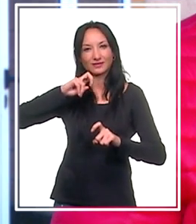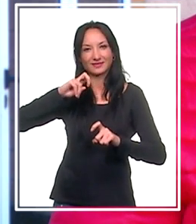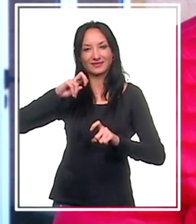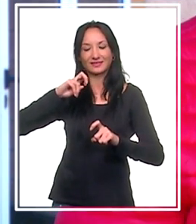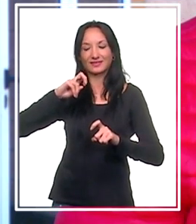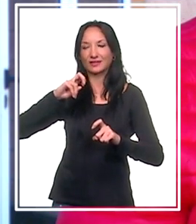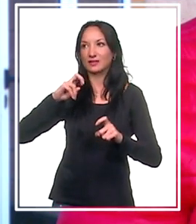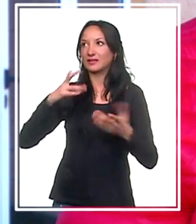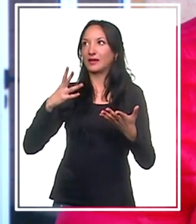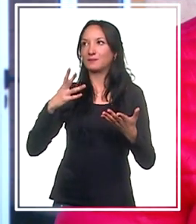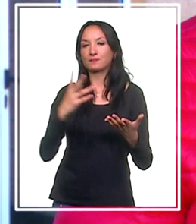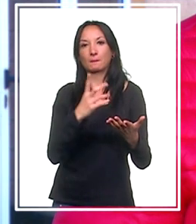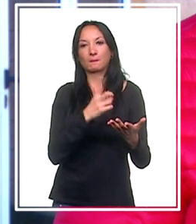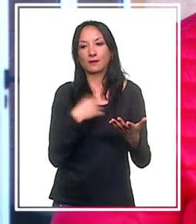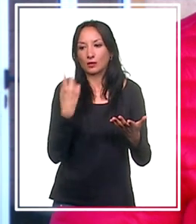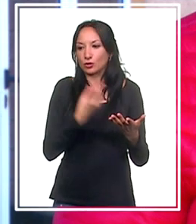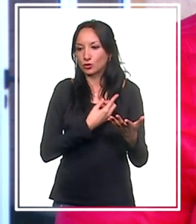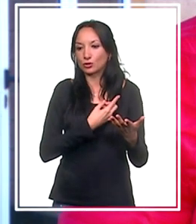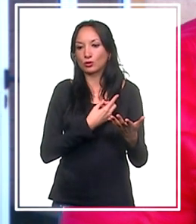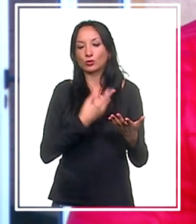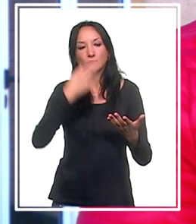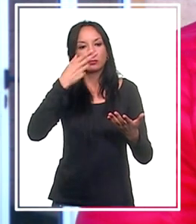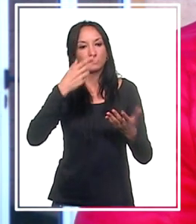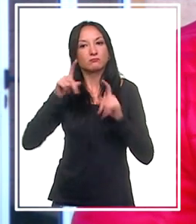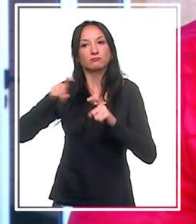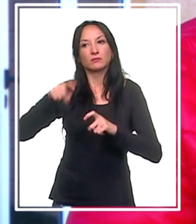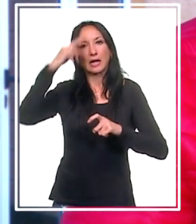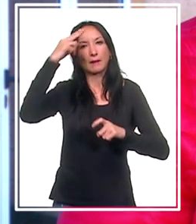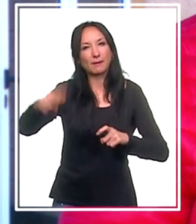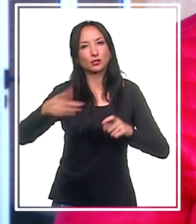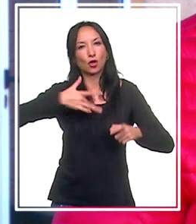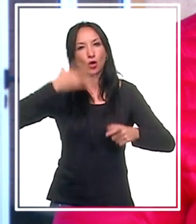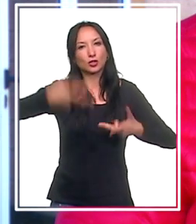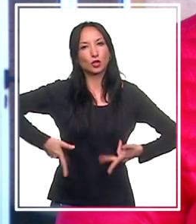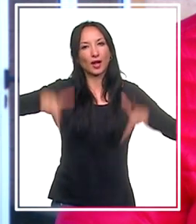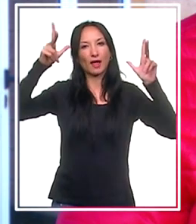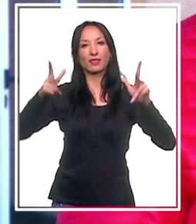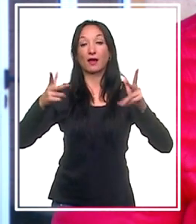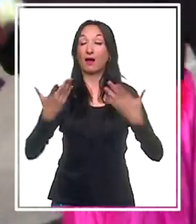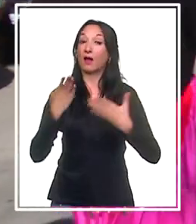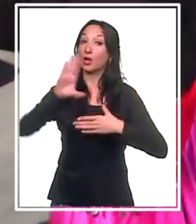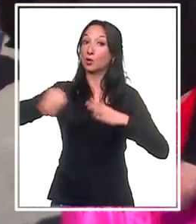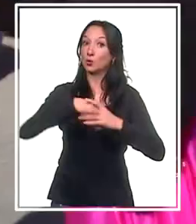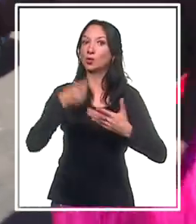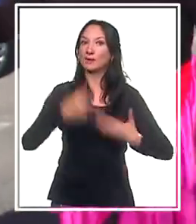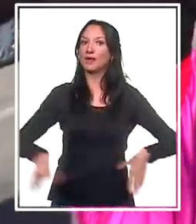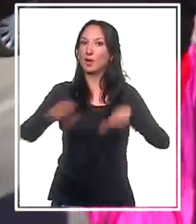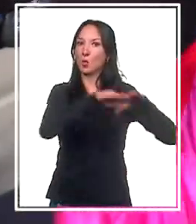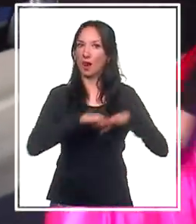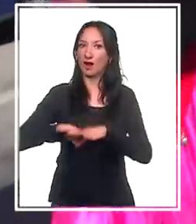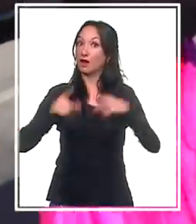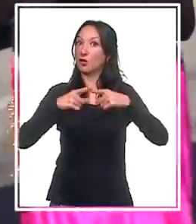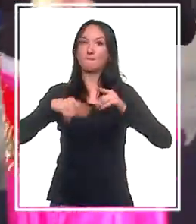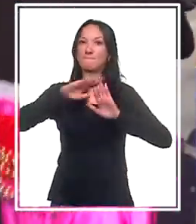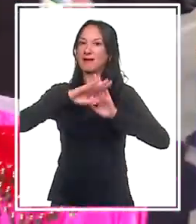seamos pues sobre todo nosotros el respeto la tolerancia la solidaridad y sobre todo la inclusión y la igualdad la igualdad por supuesto uno de